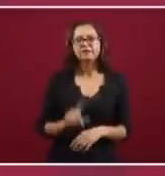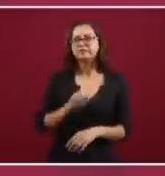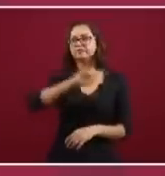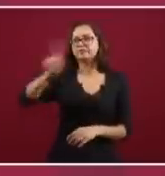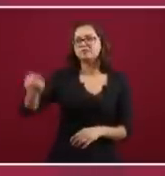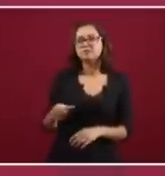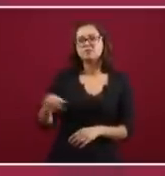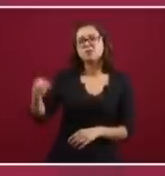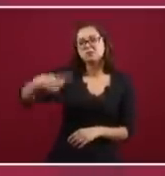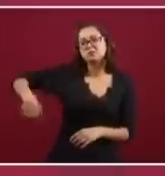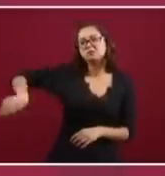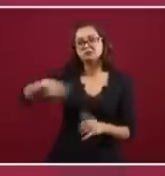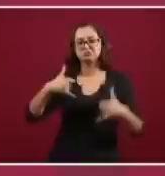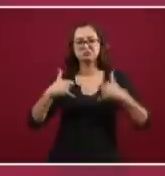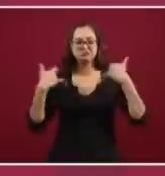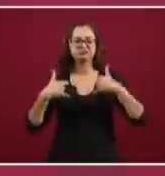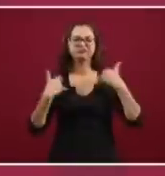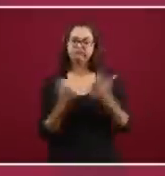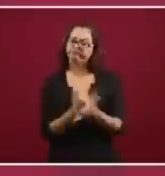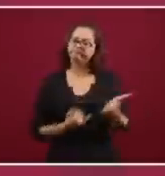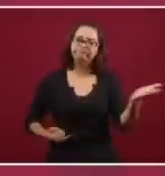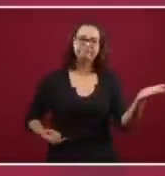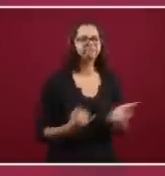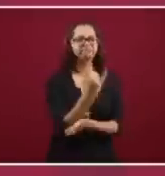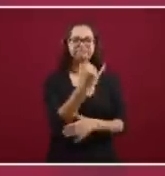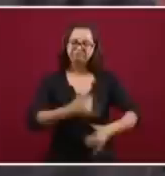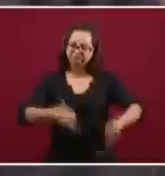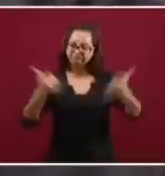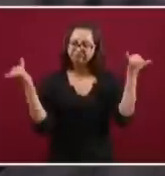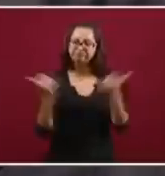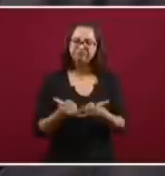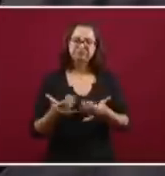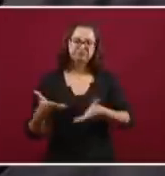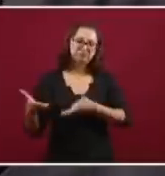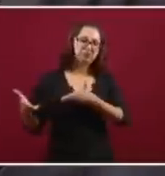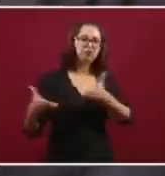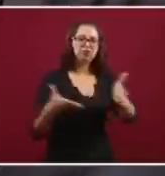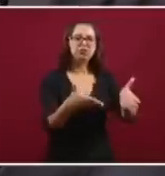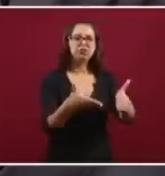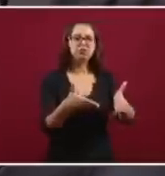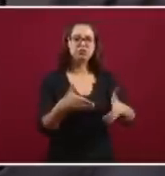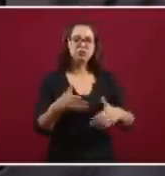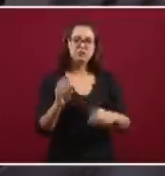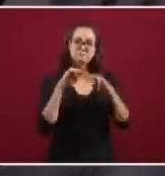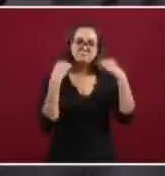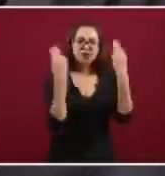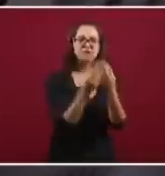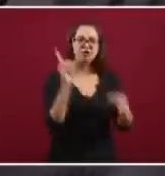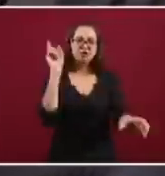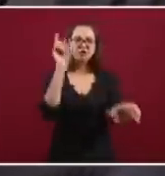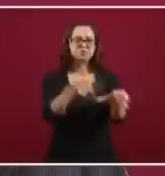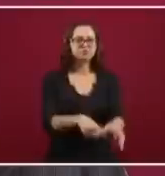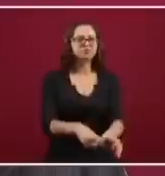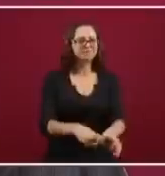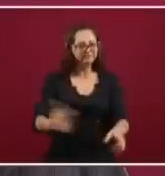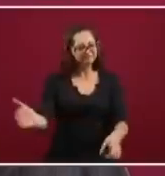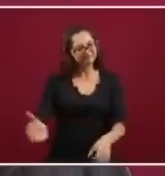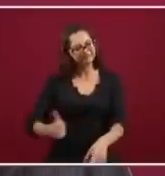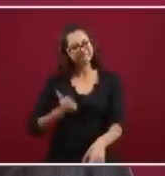tomaban el camino de las conductas antisociales, a masacrarlos.